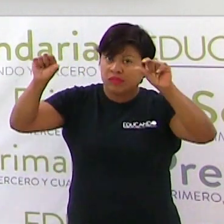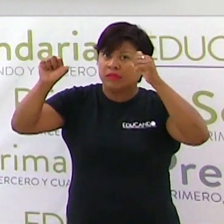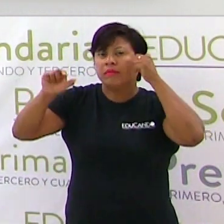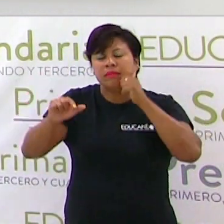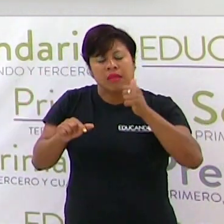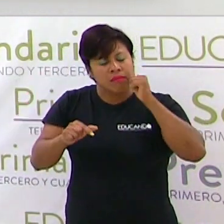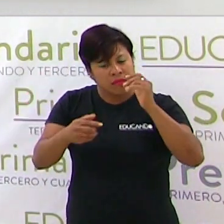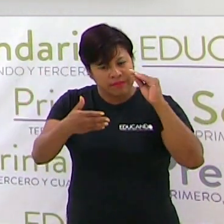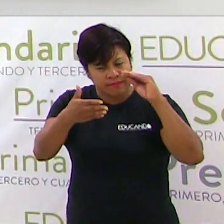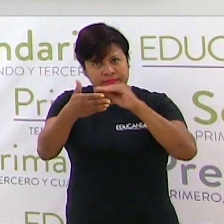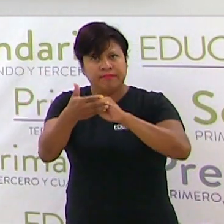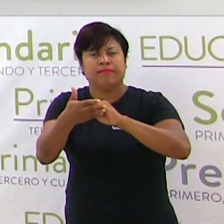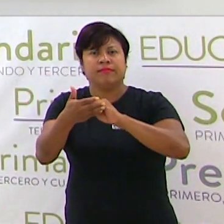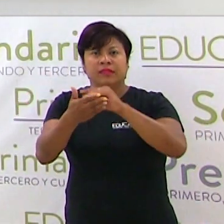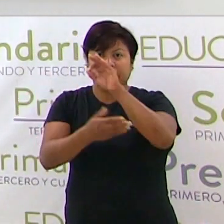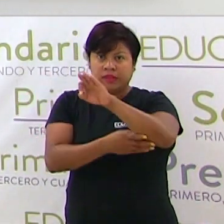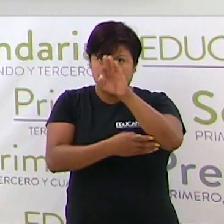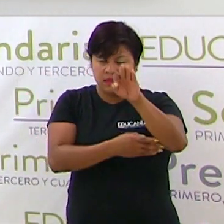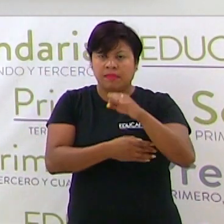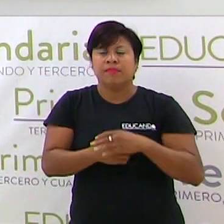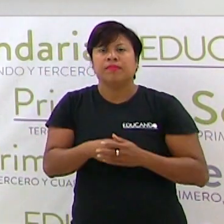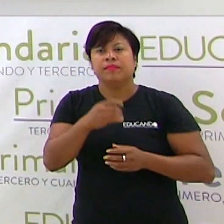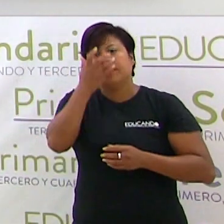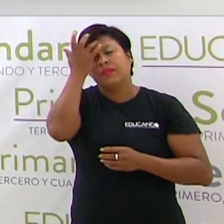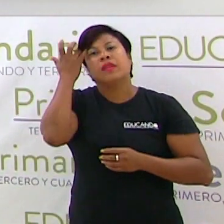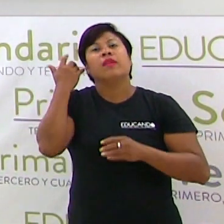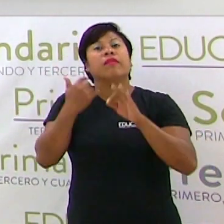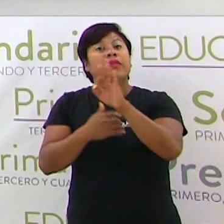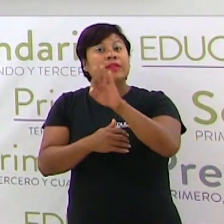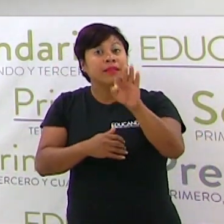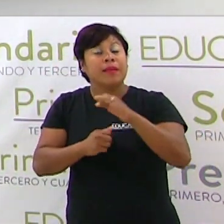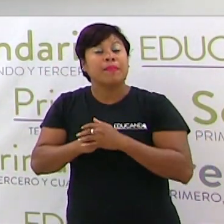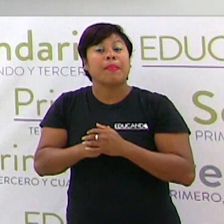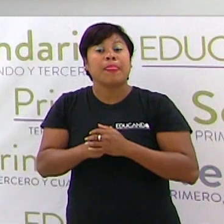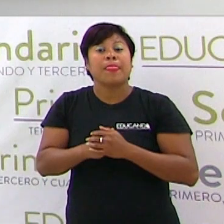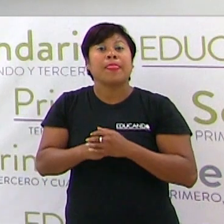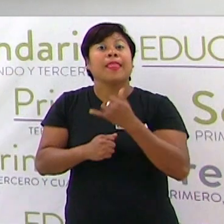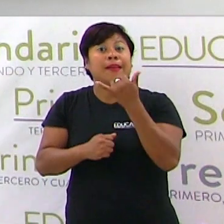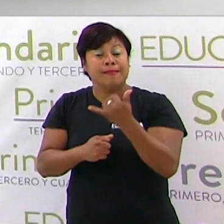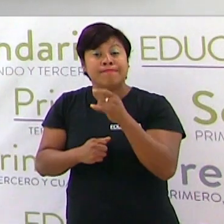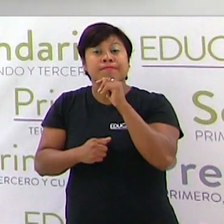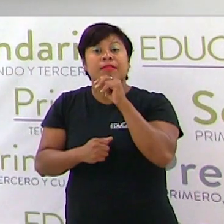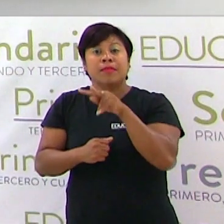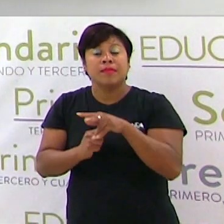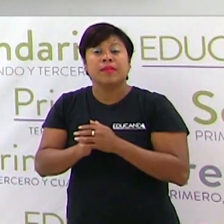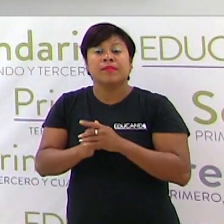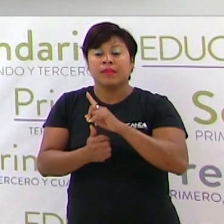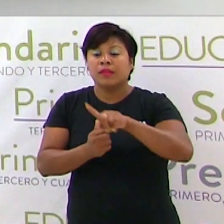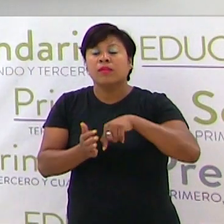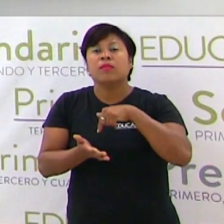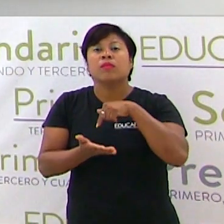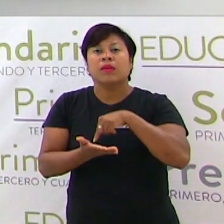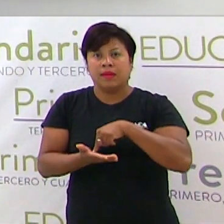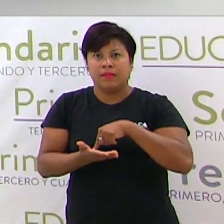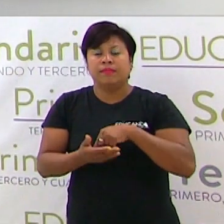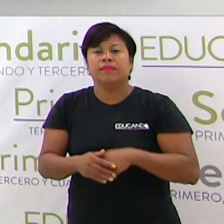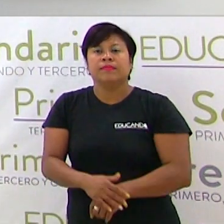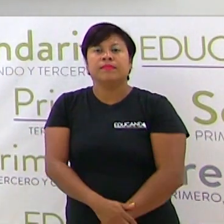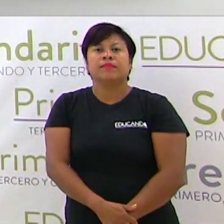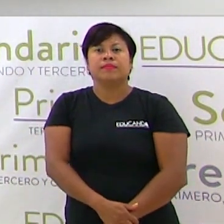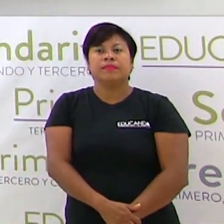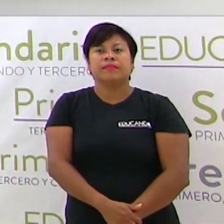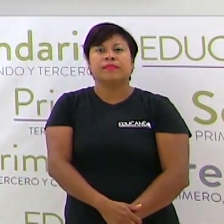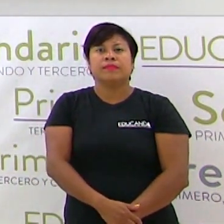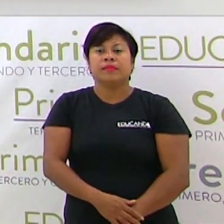hablando de la fecha, ¿verdad? De la fecha y también del lugar.